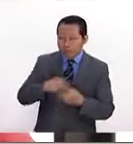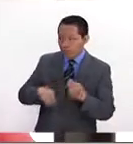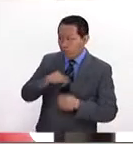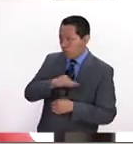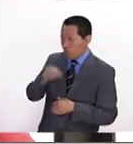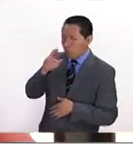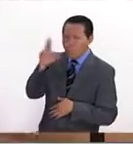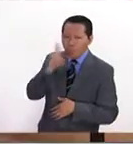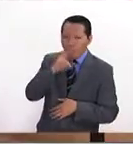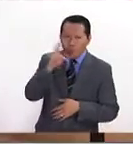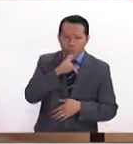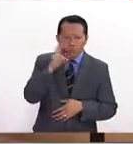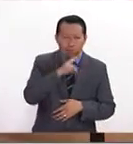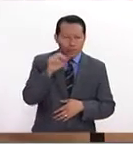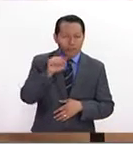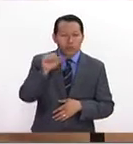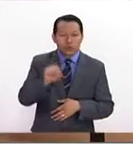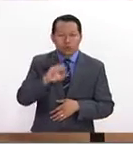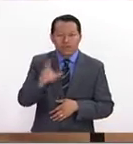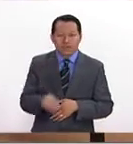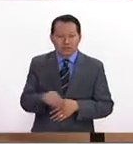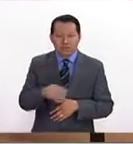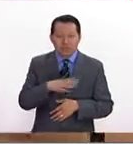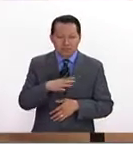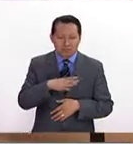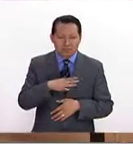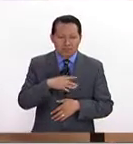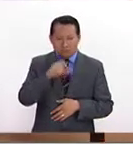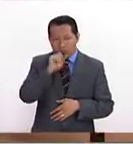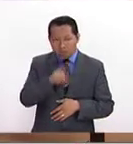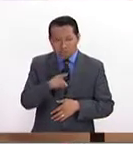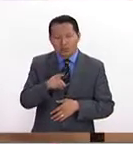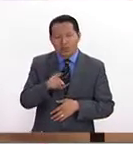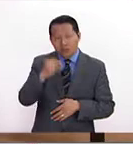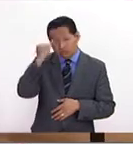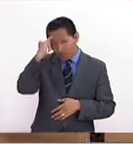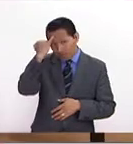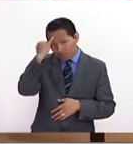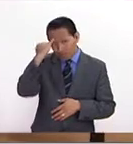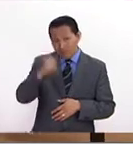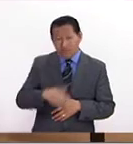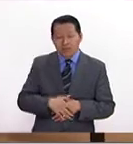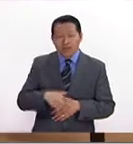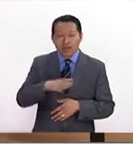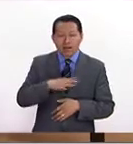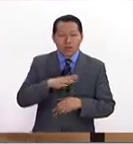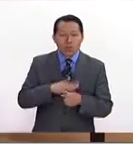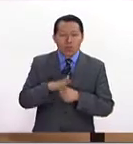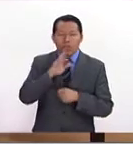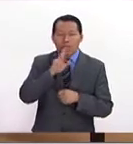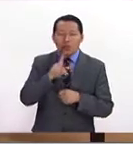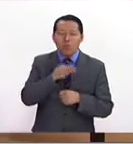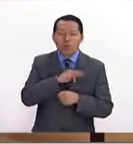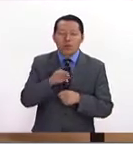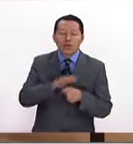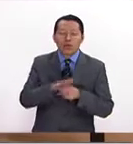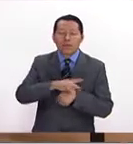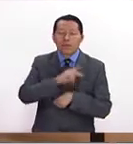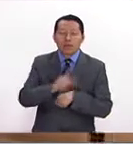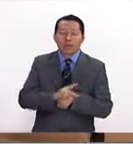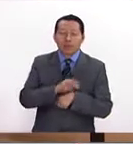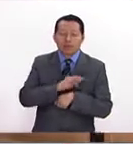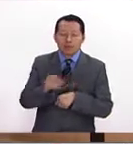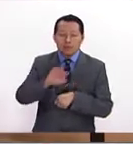pues Rusia, Sudáfrica Sudáfrica, probablemente. E India, no sé, a lo mejor habría que ver con qué país tenemos el